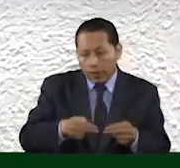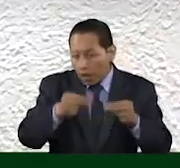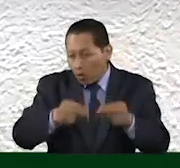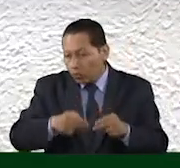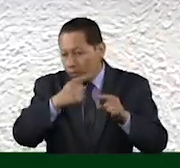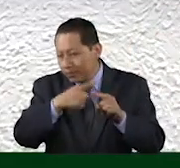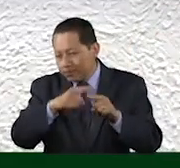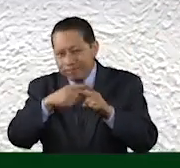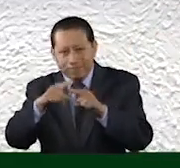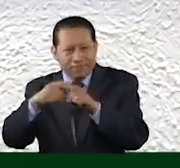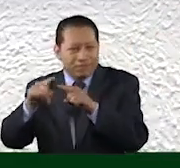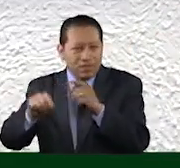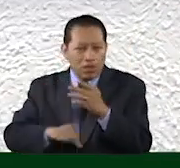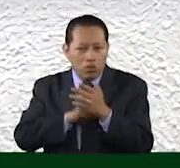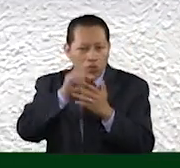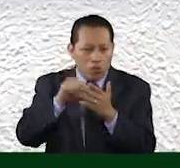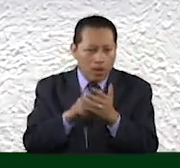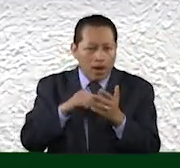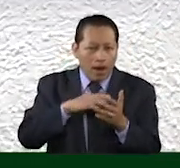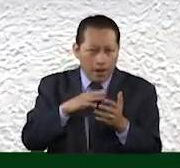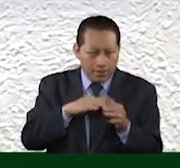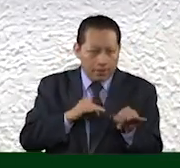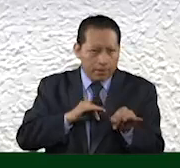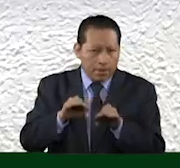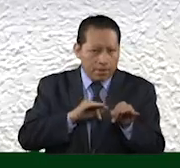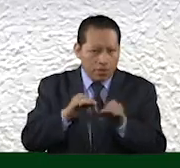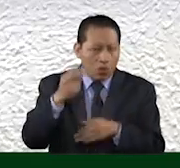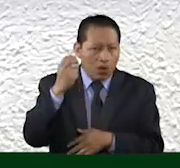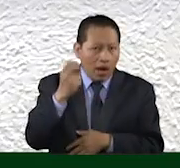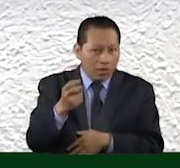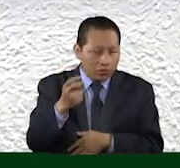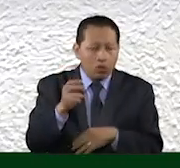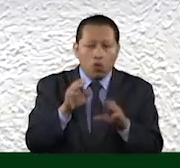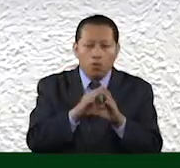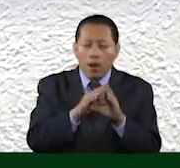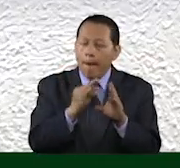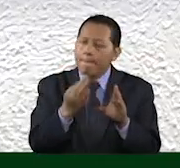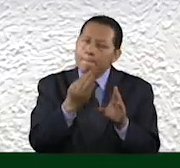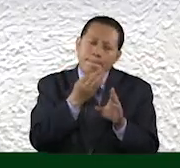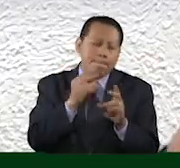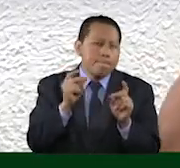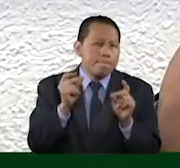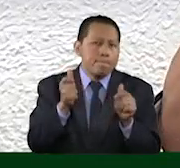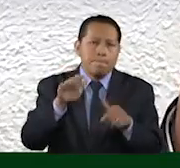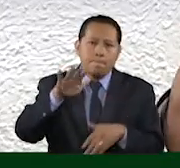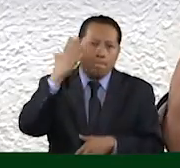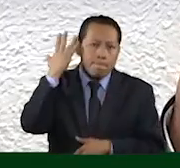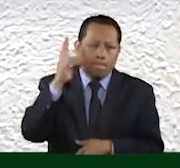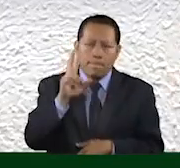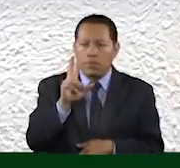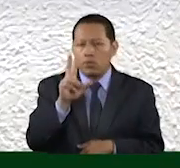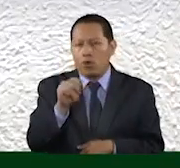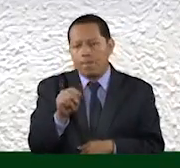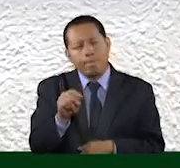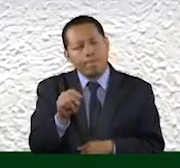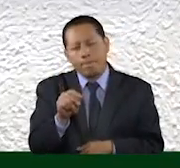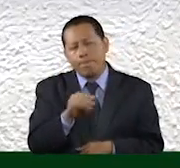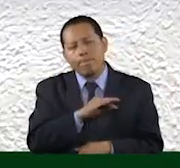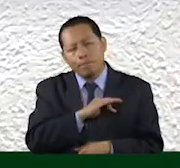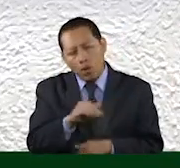los lugares donde hay un quehacer económico no sea tajante de un solo golpe sino que sea pues